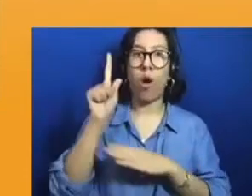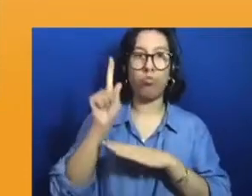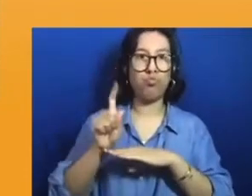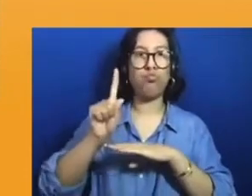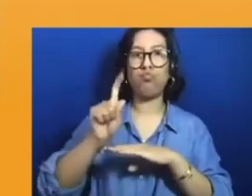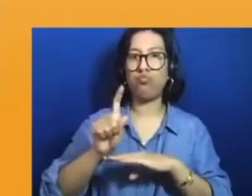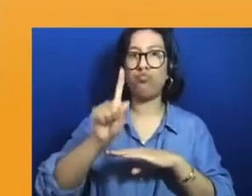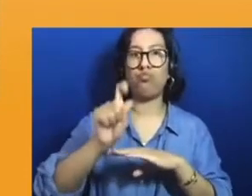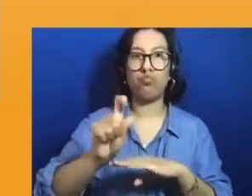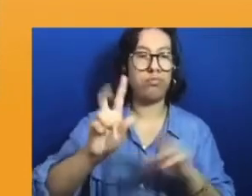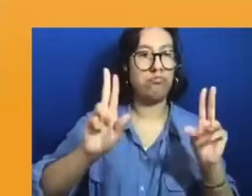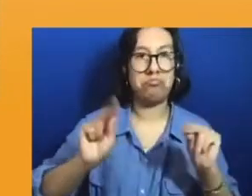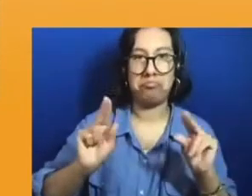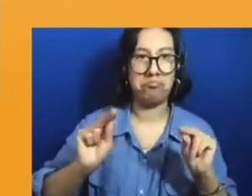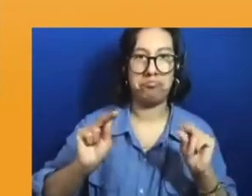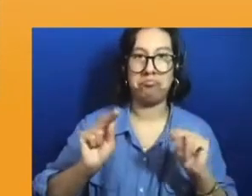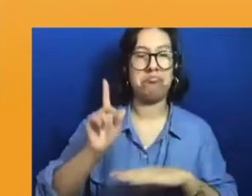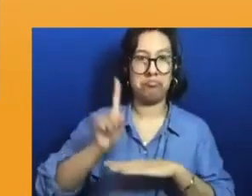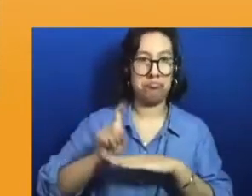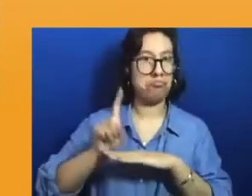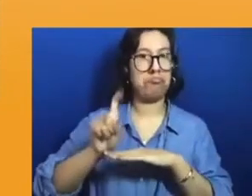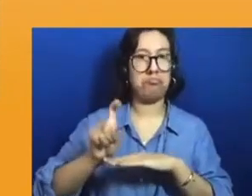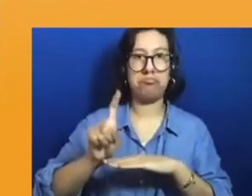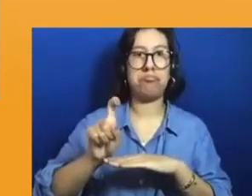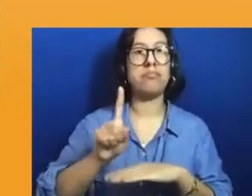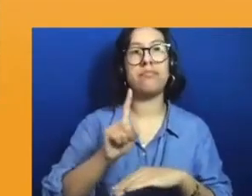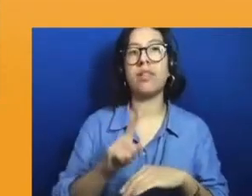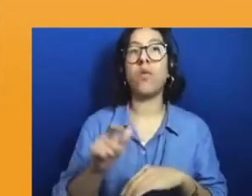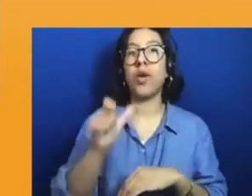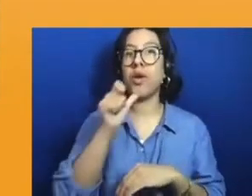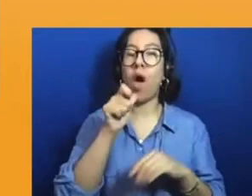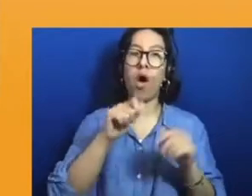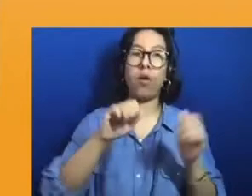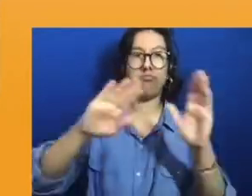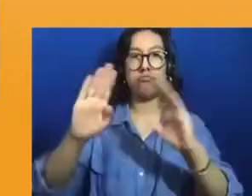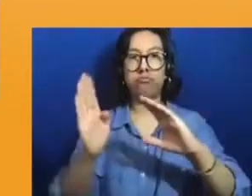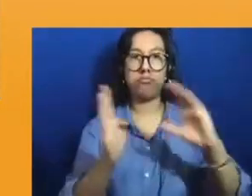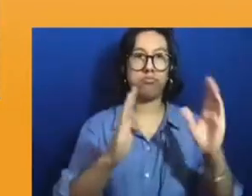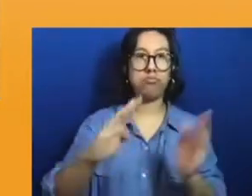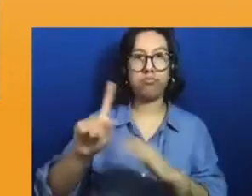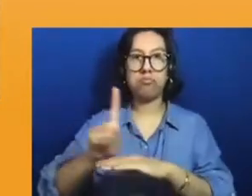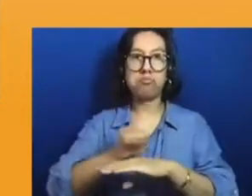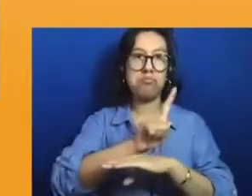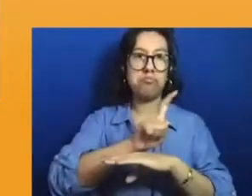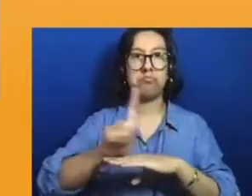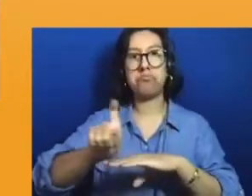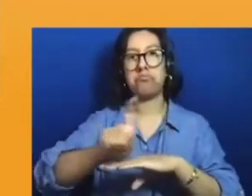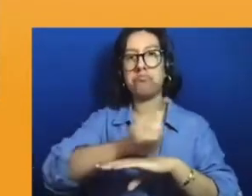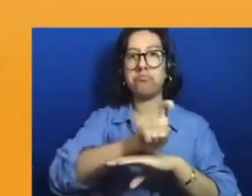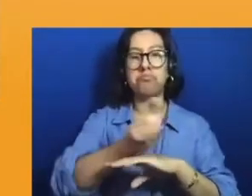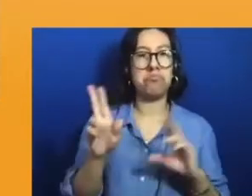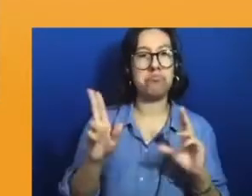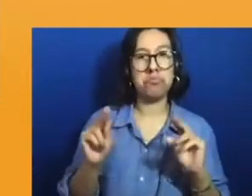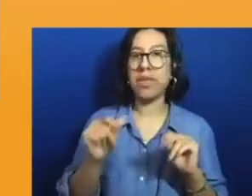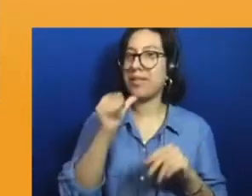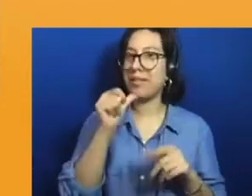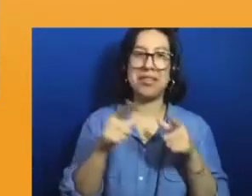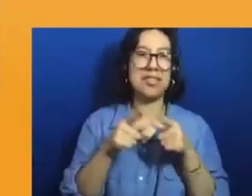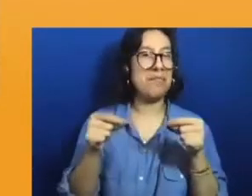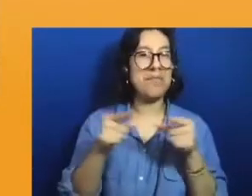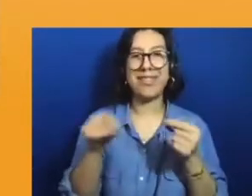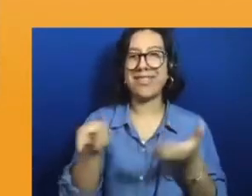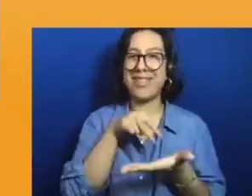para que la cabeza no nos brinque, para que no vaya de arriba abajo o para que no nos movamos. Esto no es danza